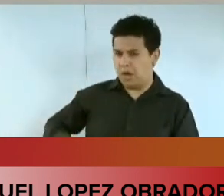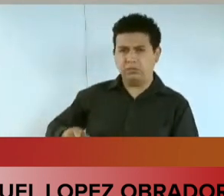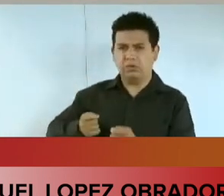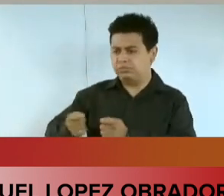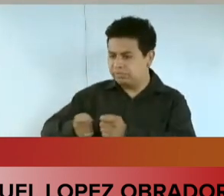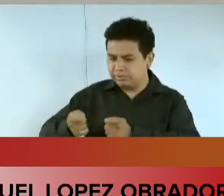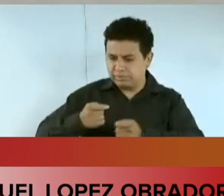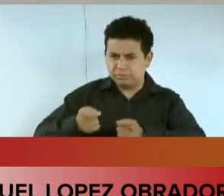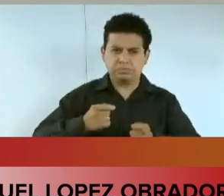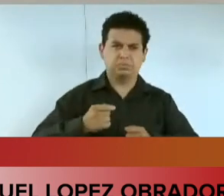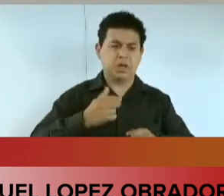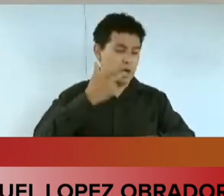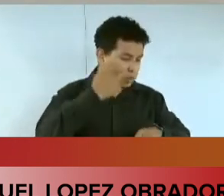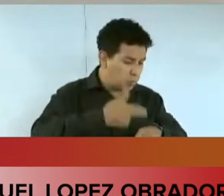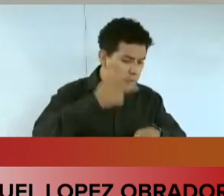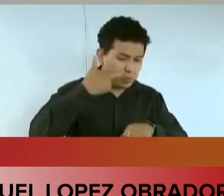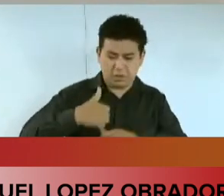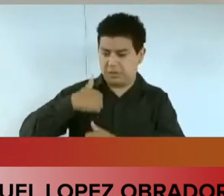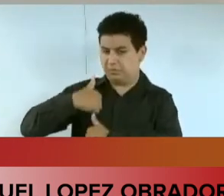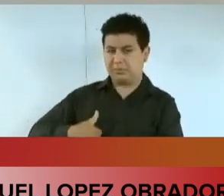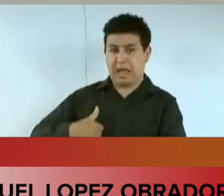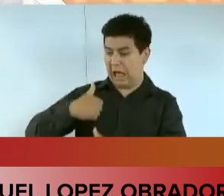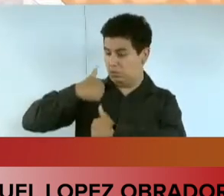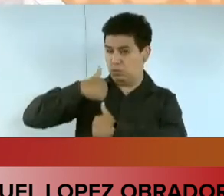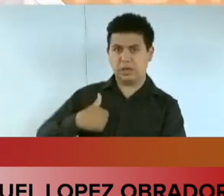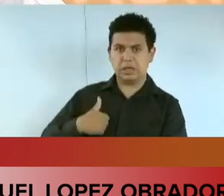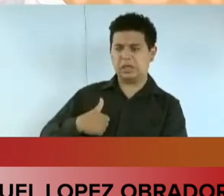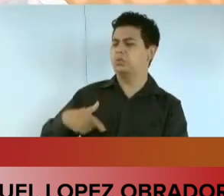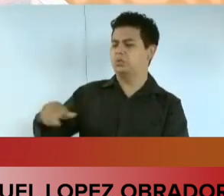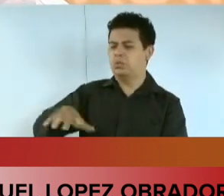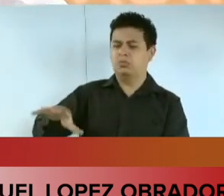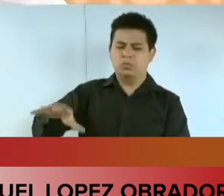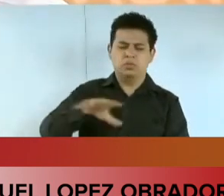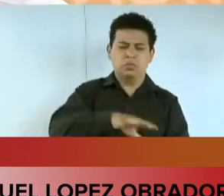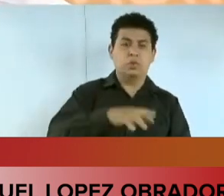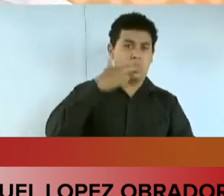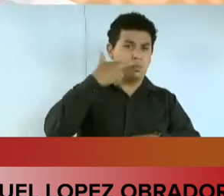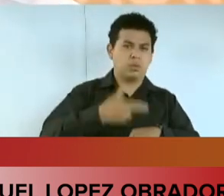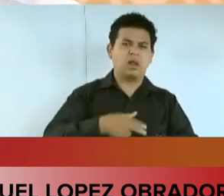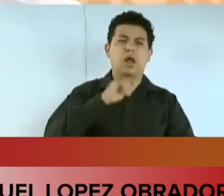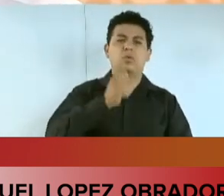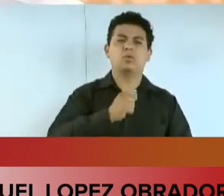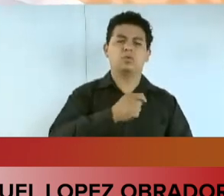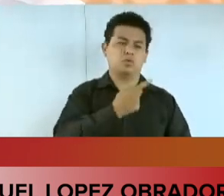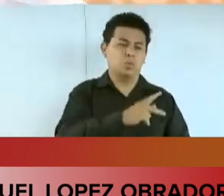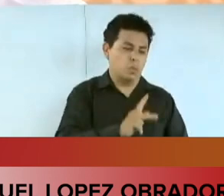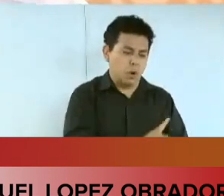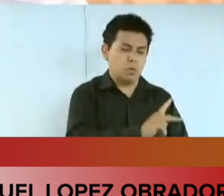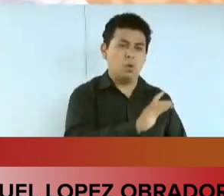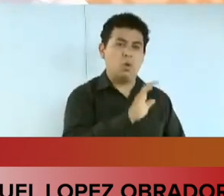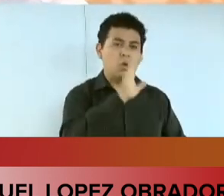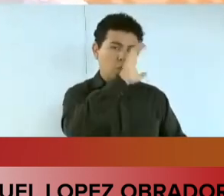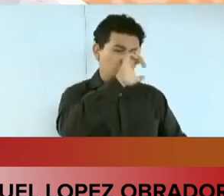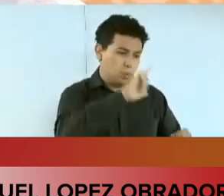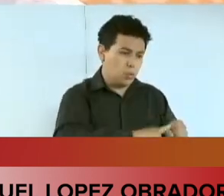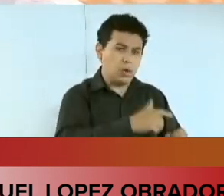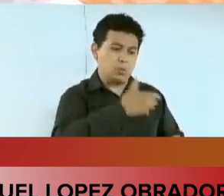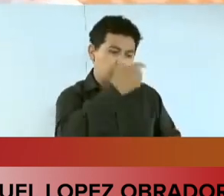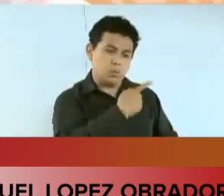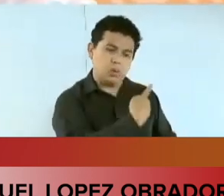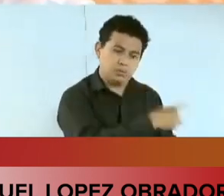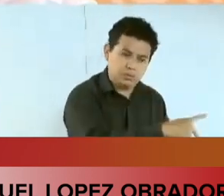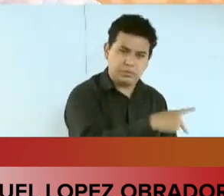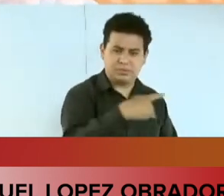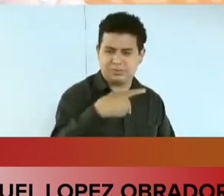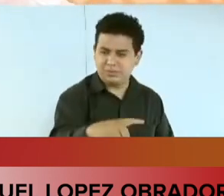gobiernos de usos y costumbres. Cuando uno habla de que